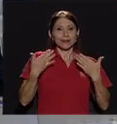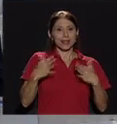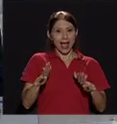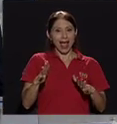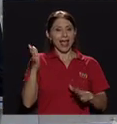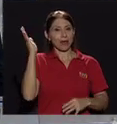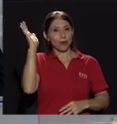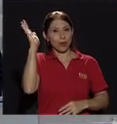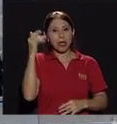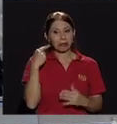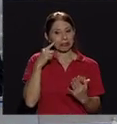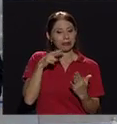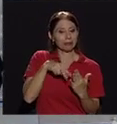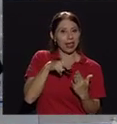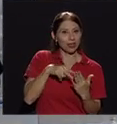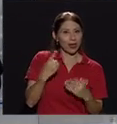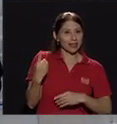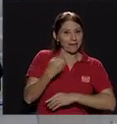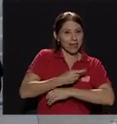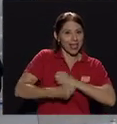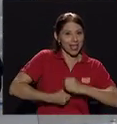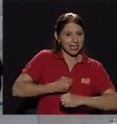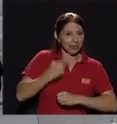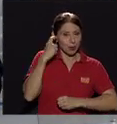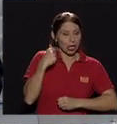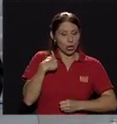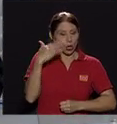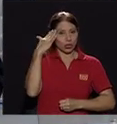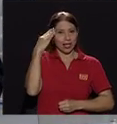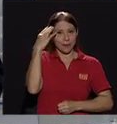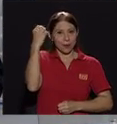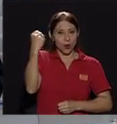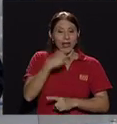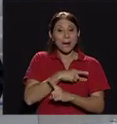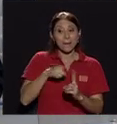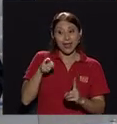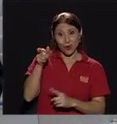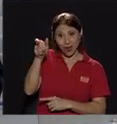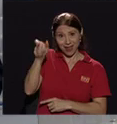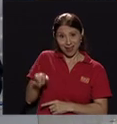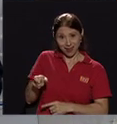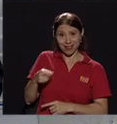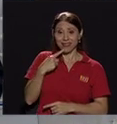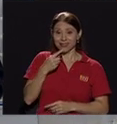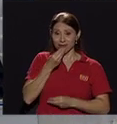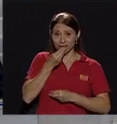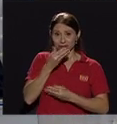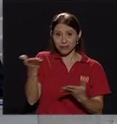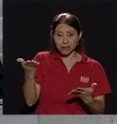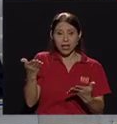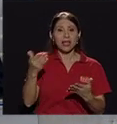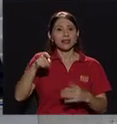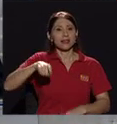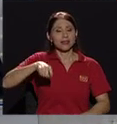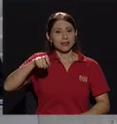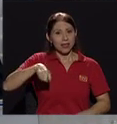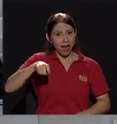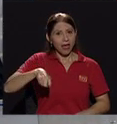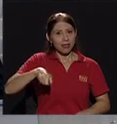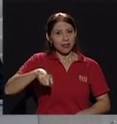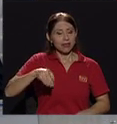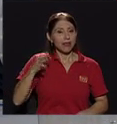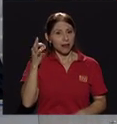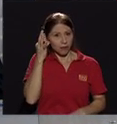las fechas, ¿verdad? Porque no todas me las sé de memoria, pero él señala expresamente la necesidad de otorgarle